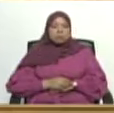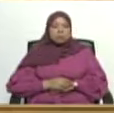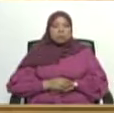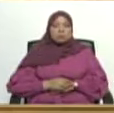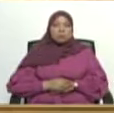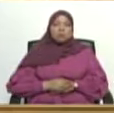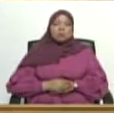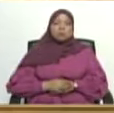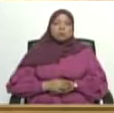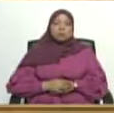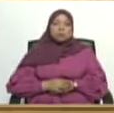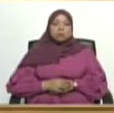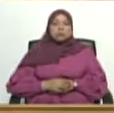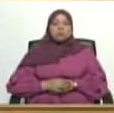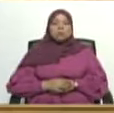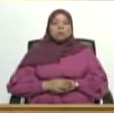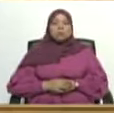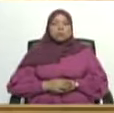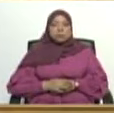de Gaza,